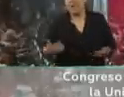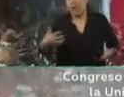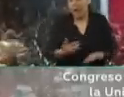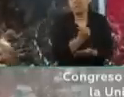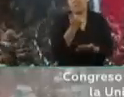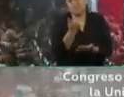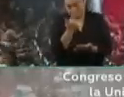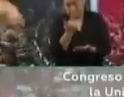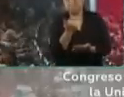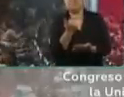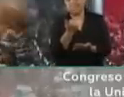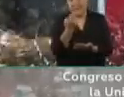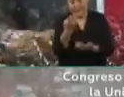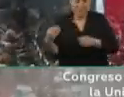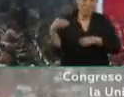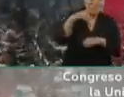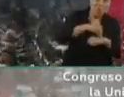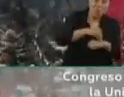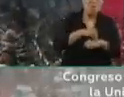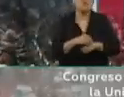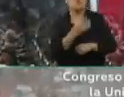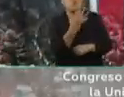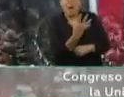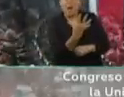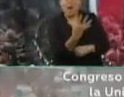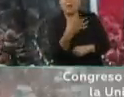e instalamos la Cuarta Transformación.